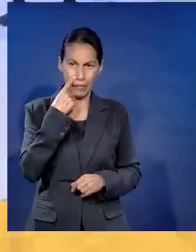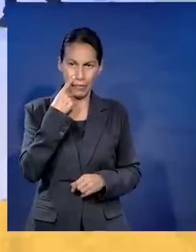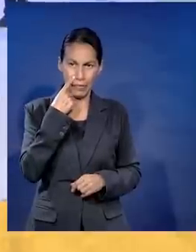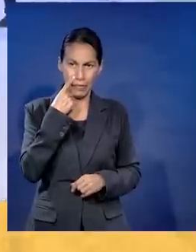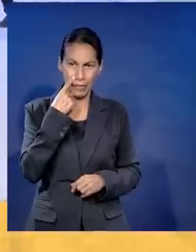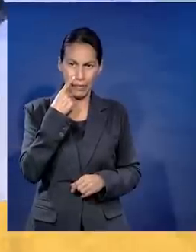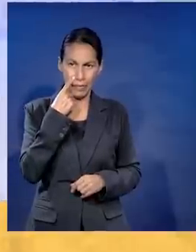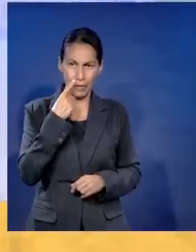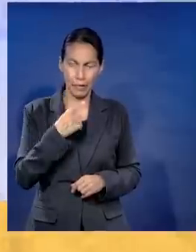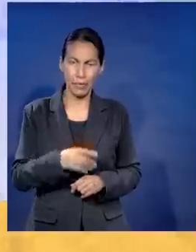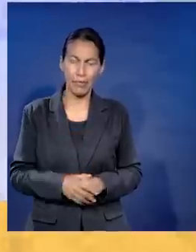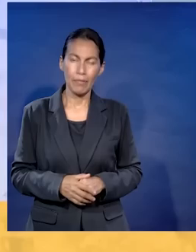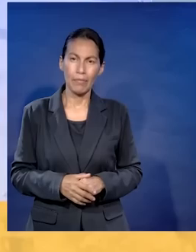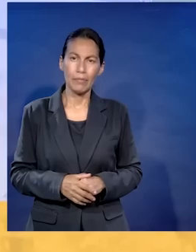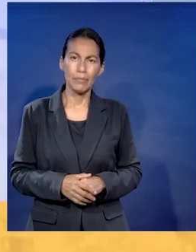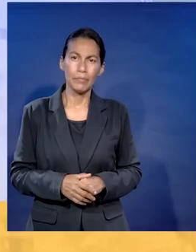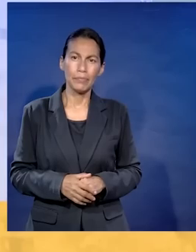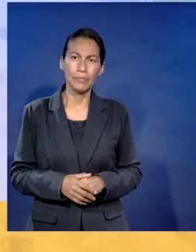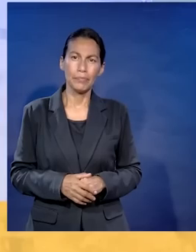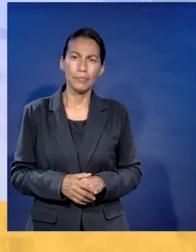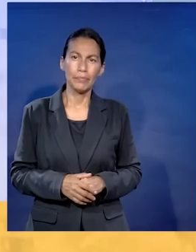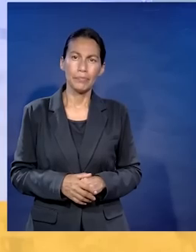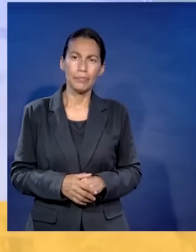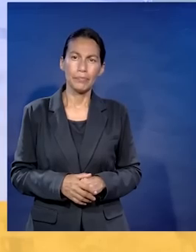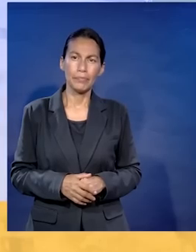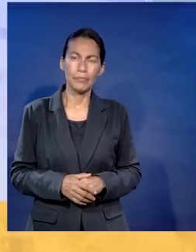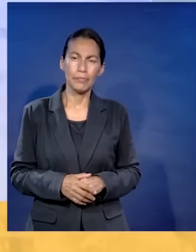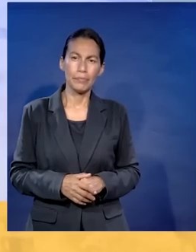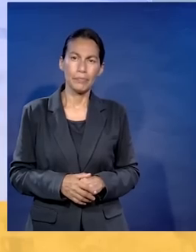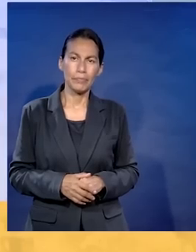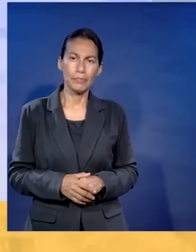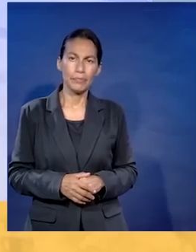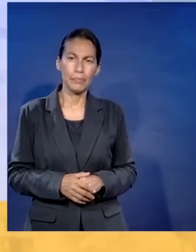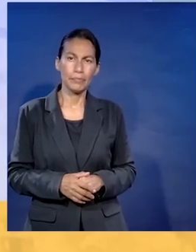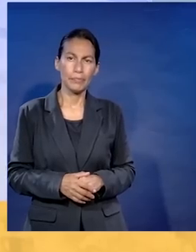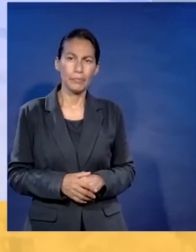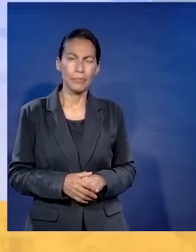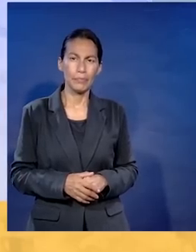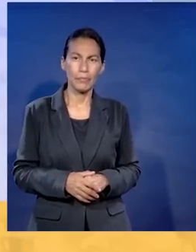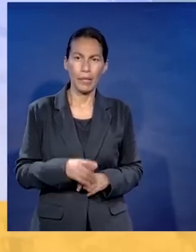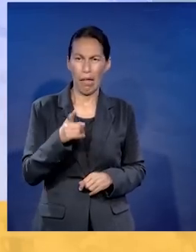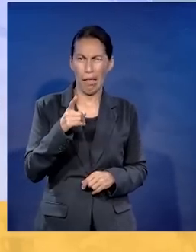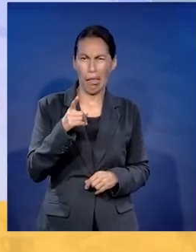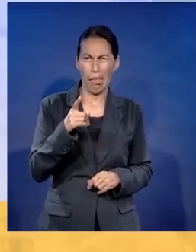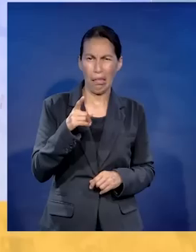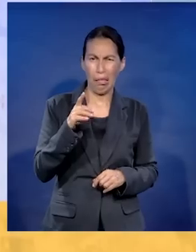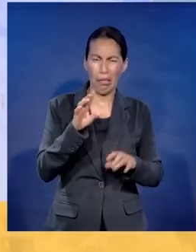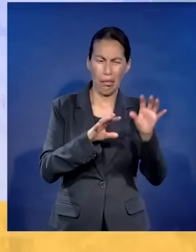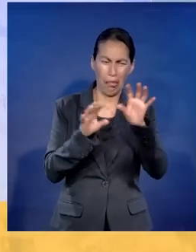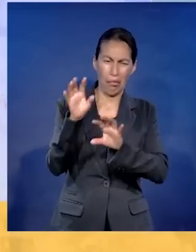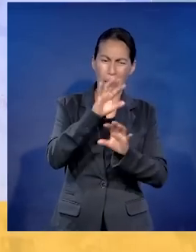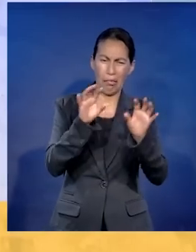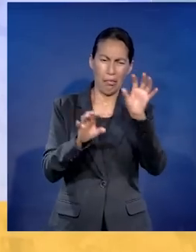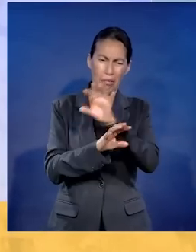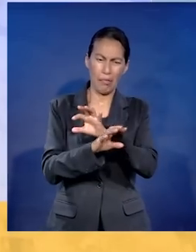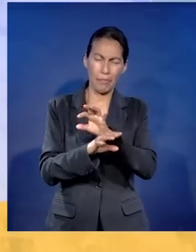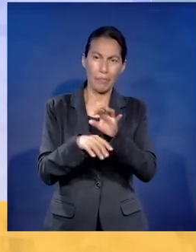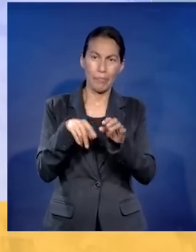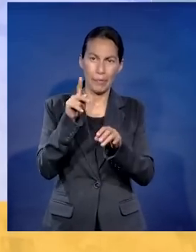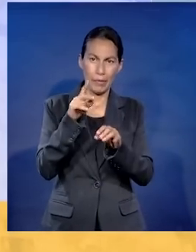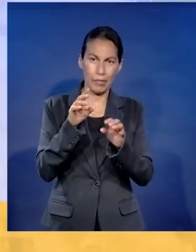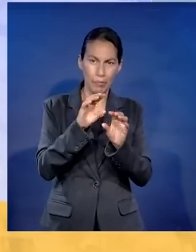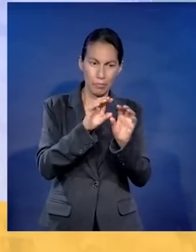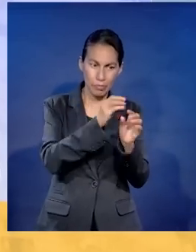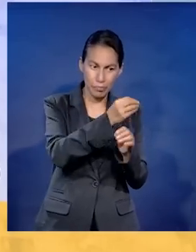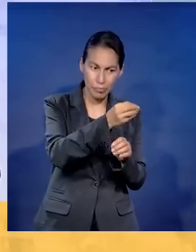hay algunos elementos que funcionan y tienen su lugar en nuestra mente atención ahí están en desorden pero vamos a